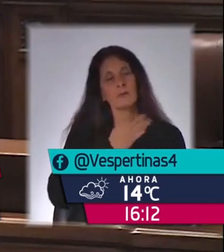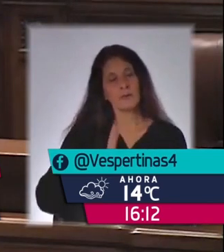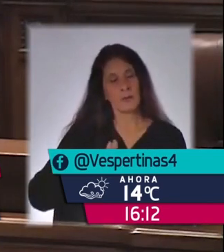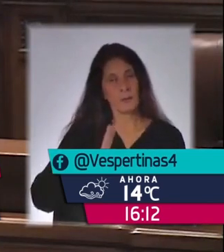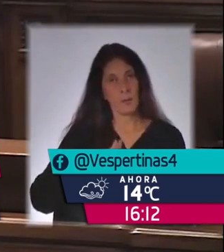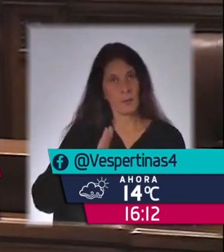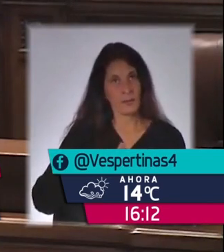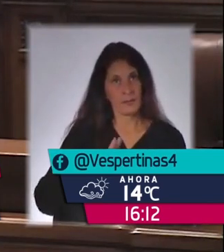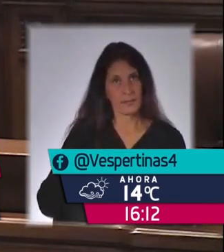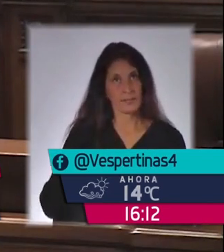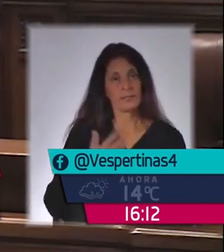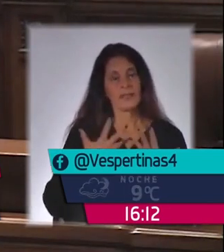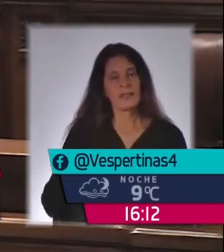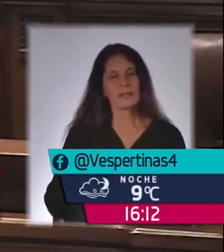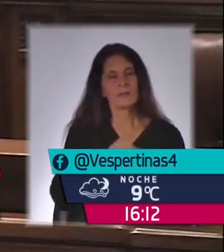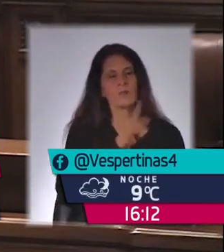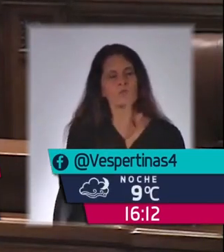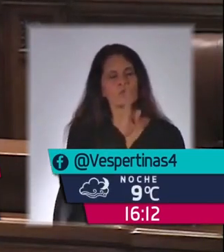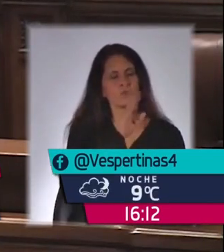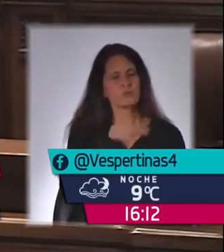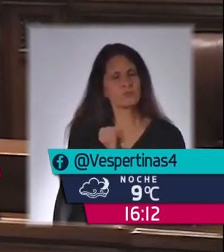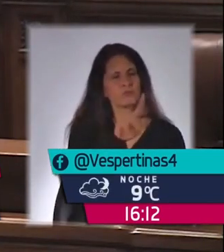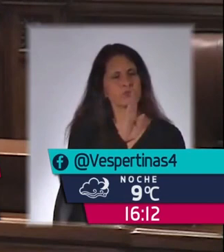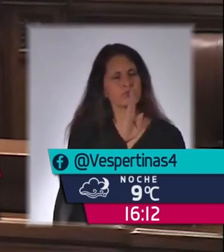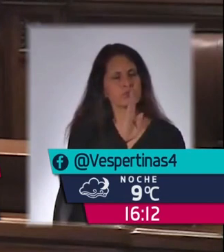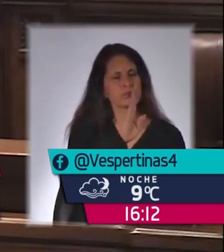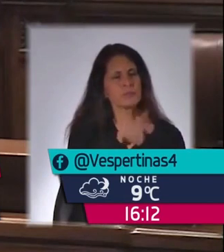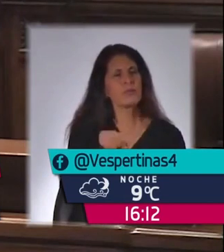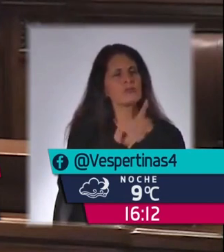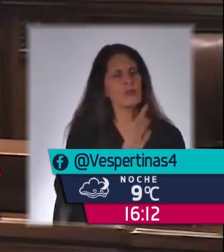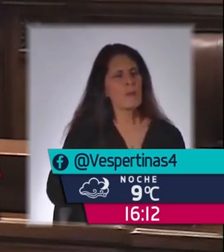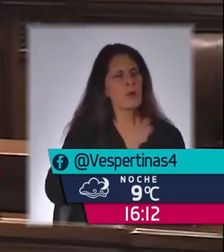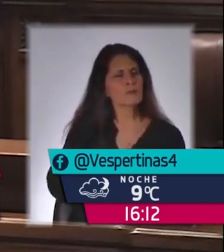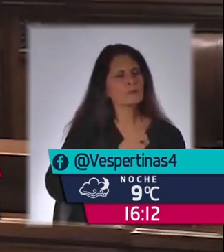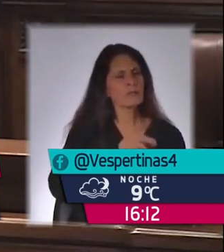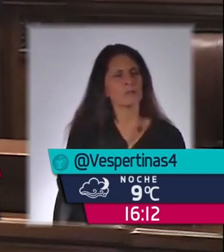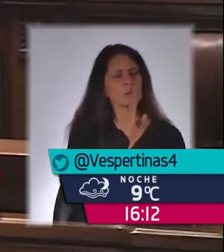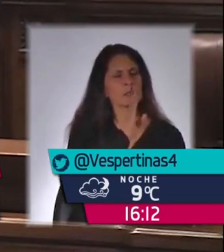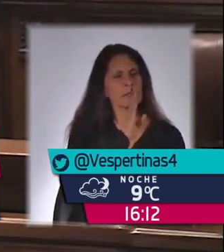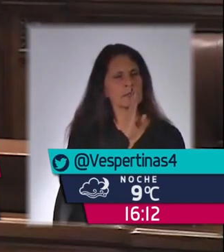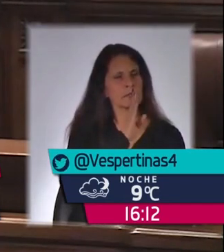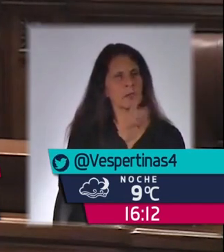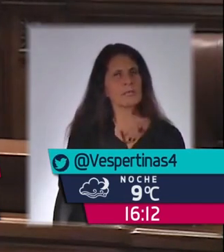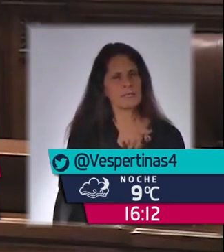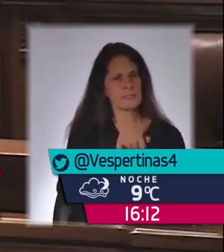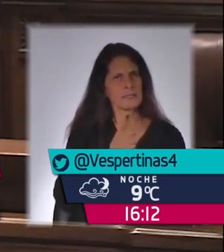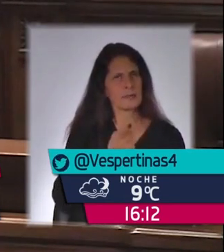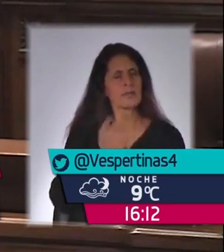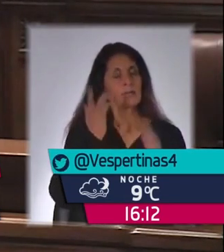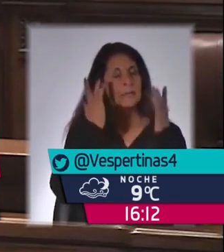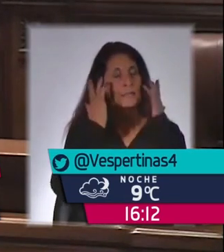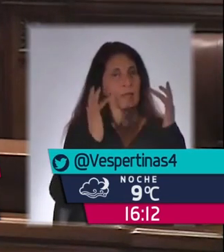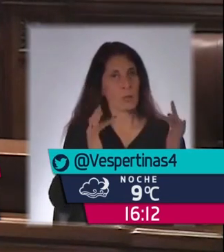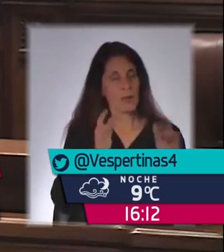mujeres ha querido ser silenciada. Ser callada era una virtud. Se nos